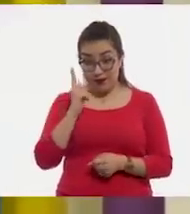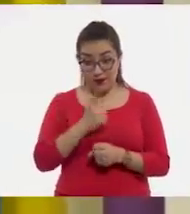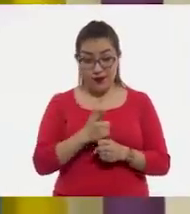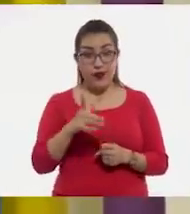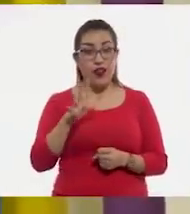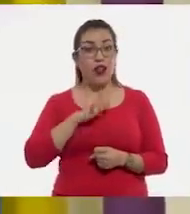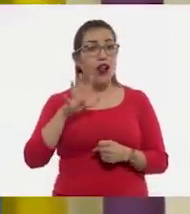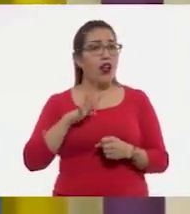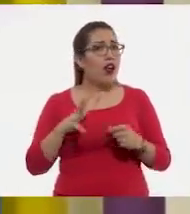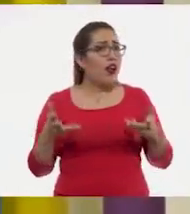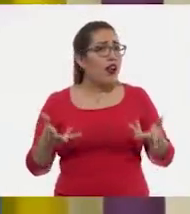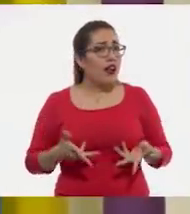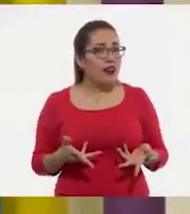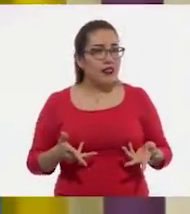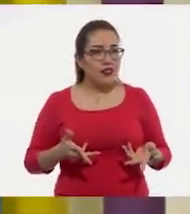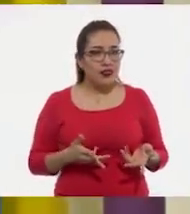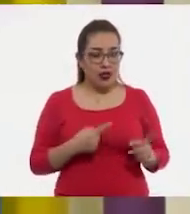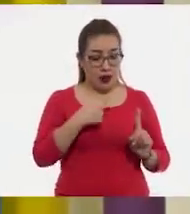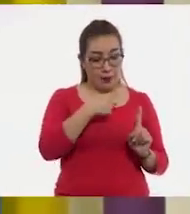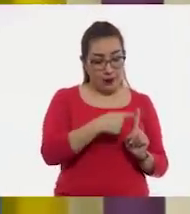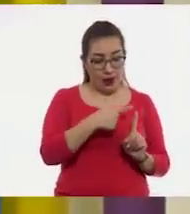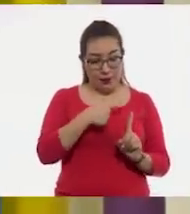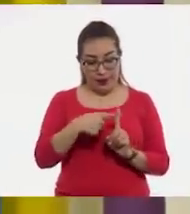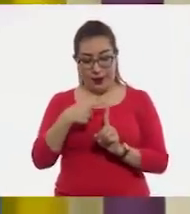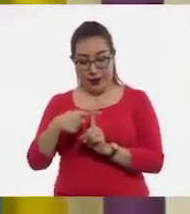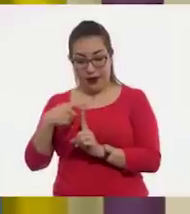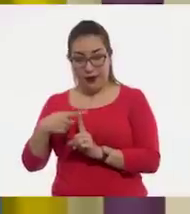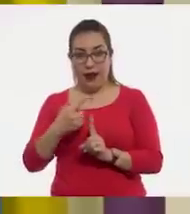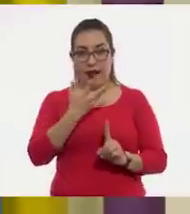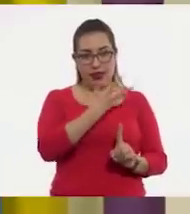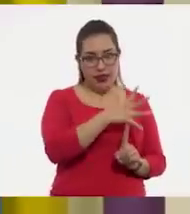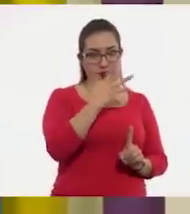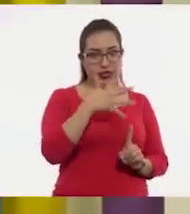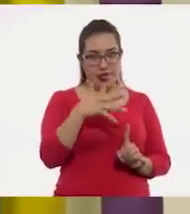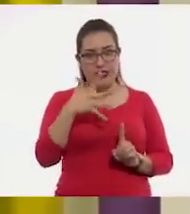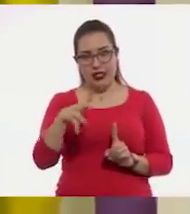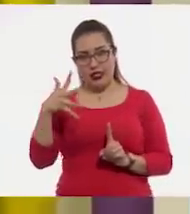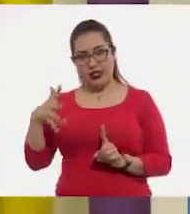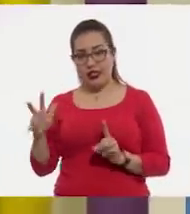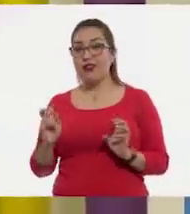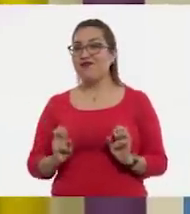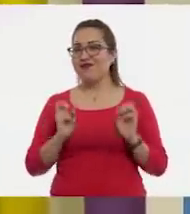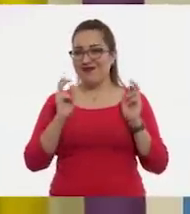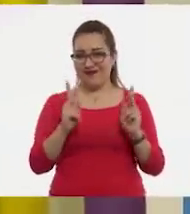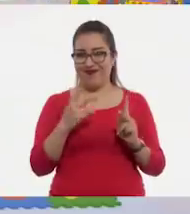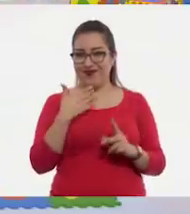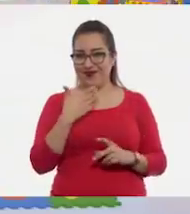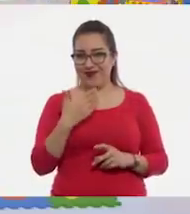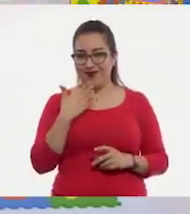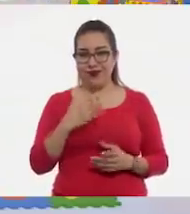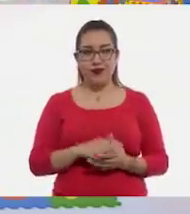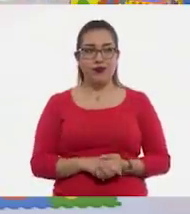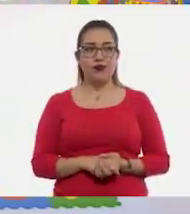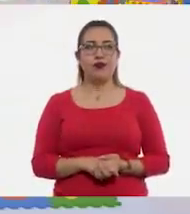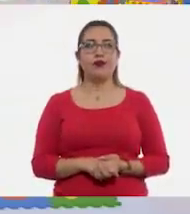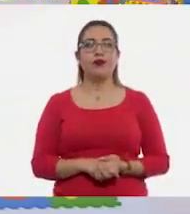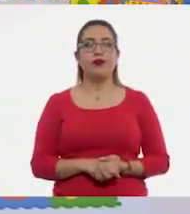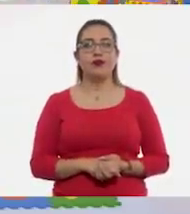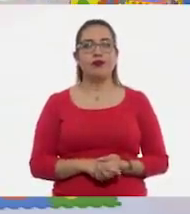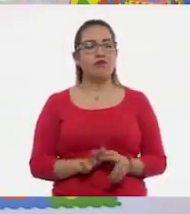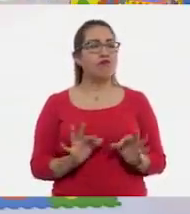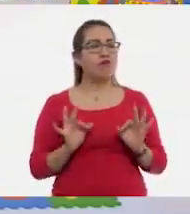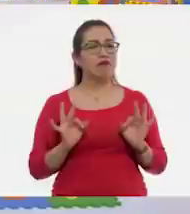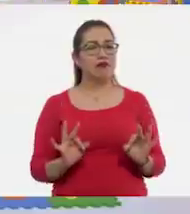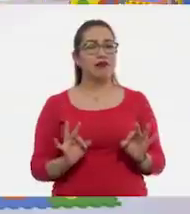sucesiones, vamos sumando niñas y niños de 10 en 10. Exactamente. Ok, vamos a... Vamos a agregarlo entonces.